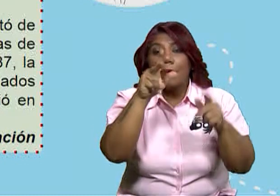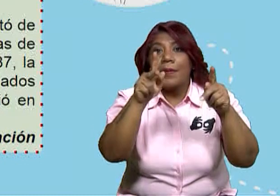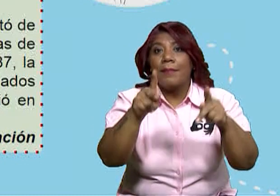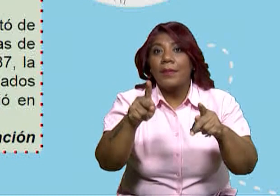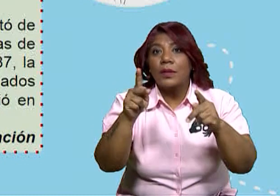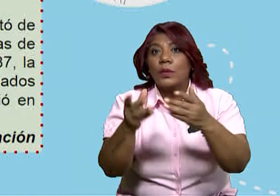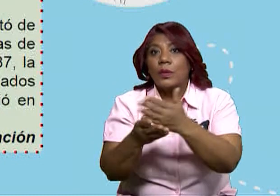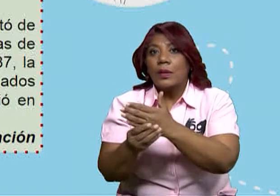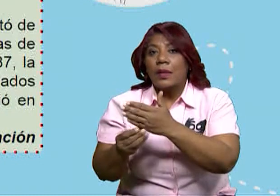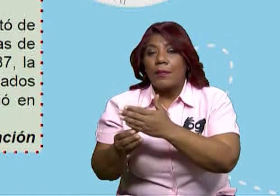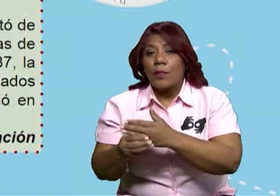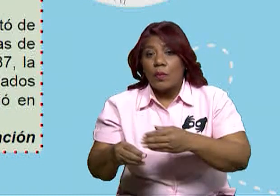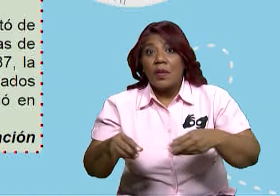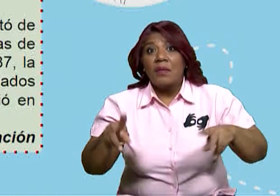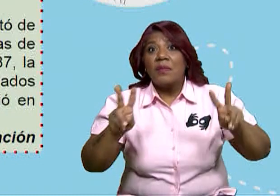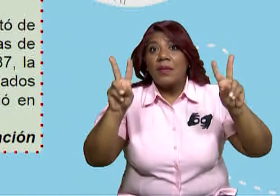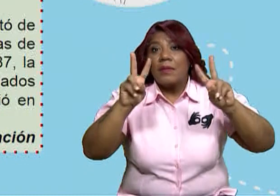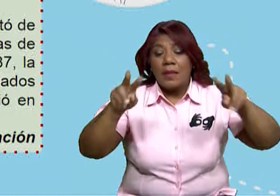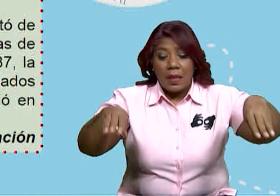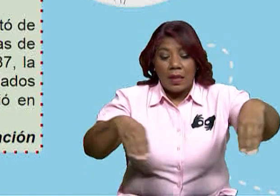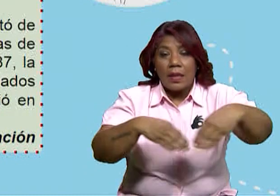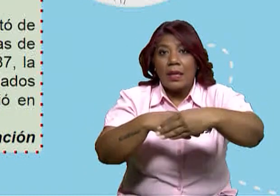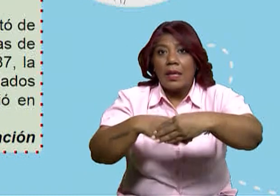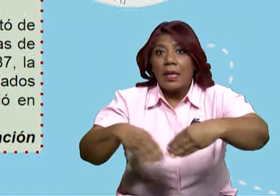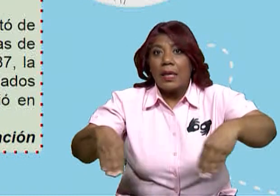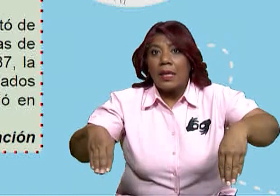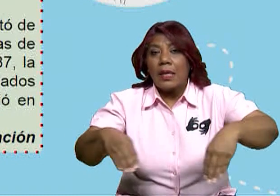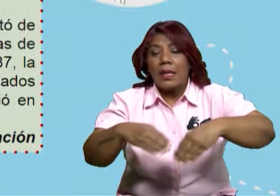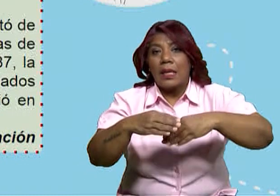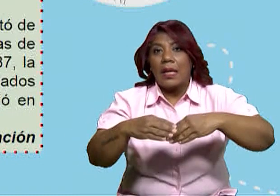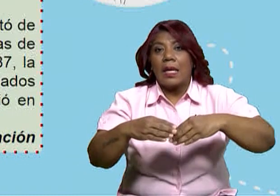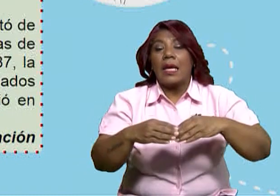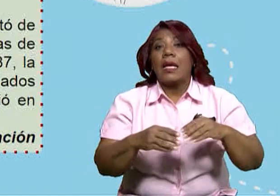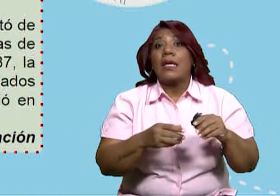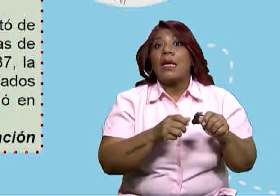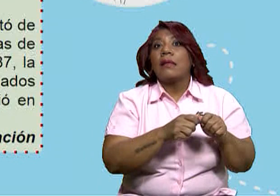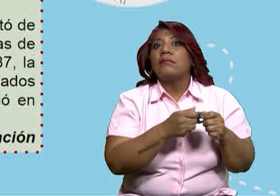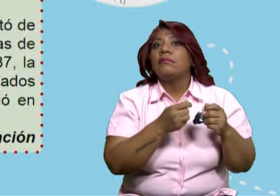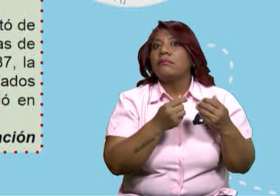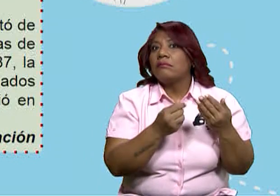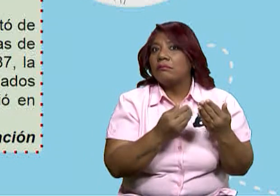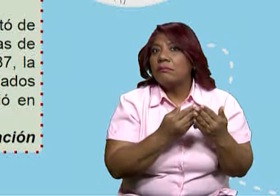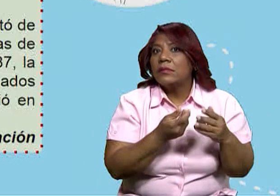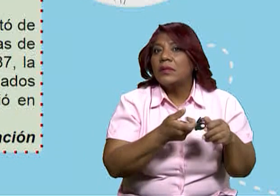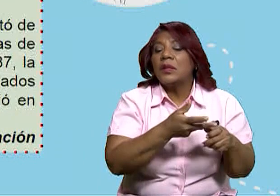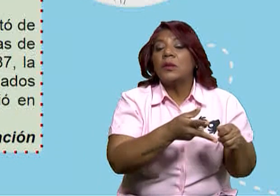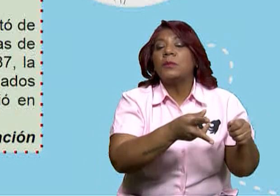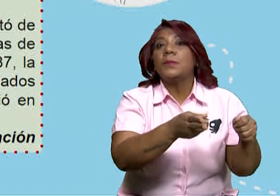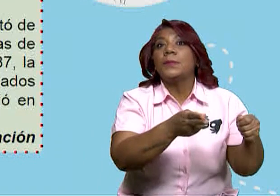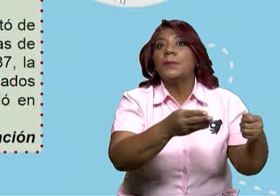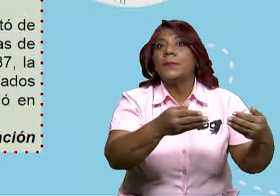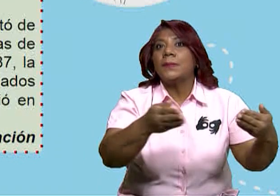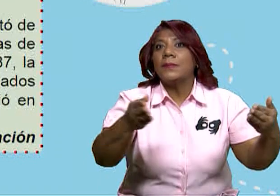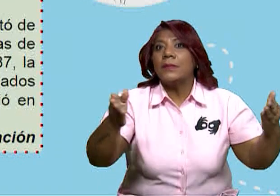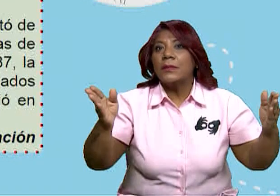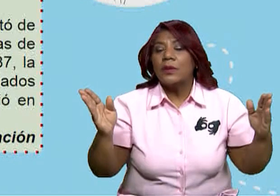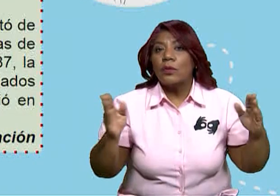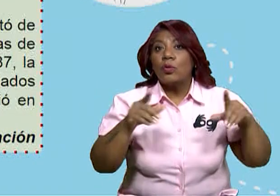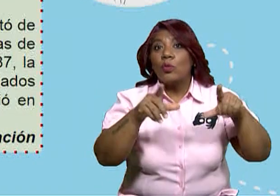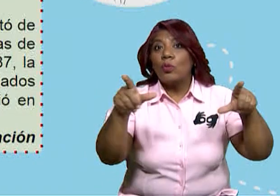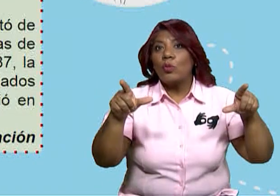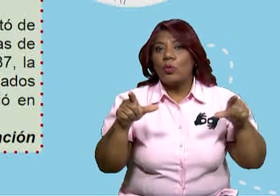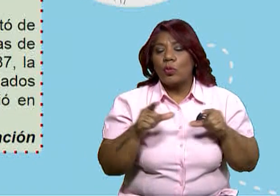en 1948 abrió su primer refugio. En 1950 fundó